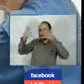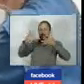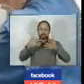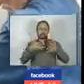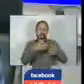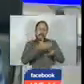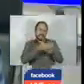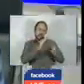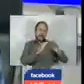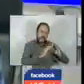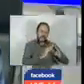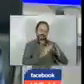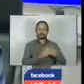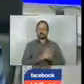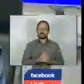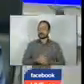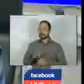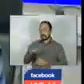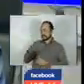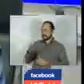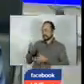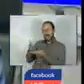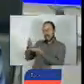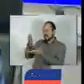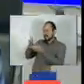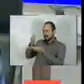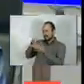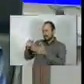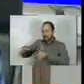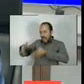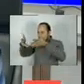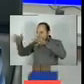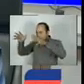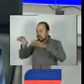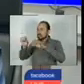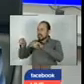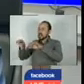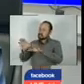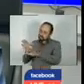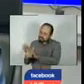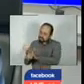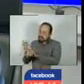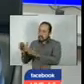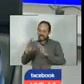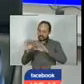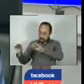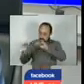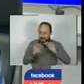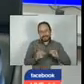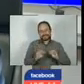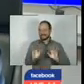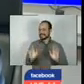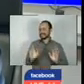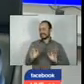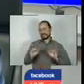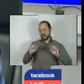un doméstico. Sí pueden ser domados todos los animales silvestres, pero no domesticados. La doma es cuando uno